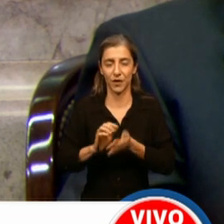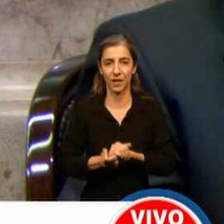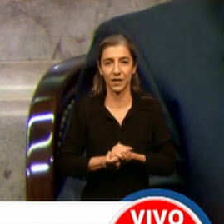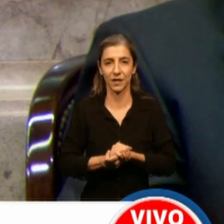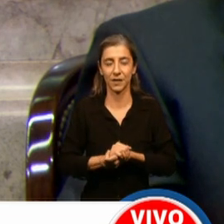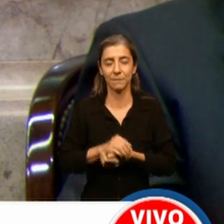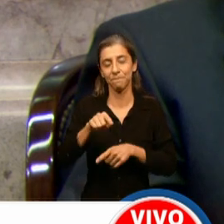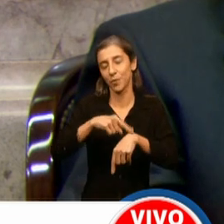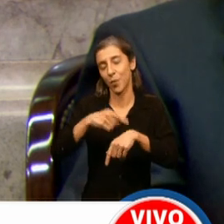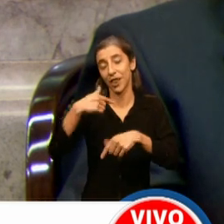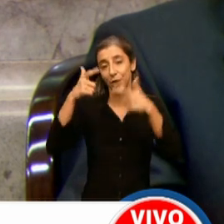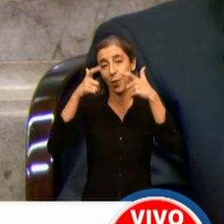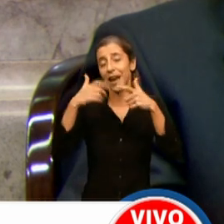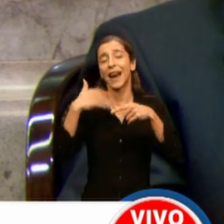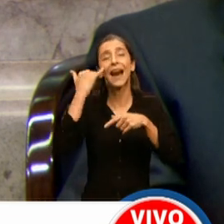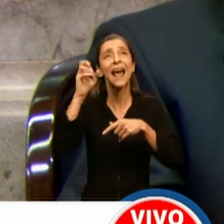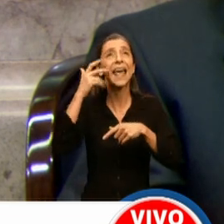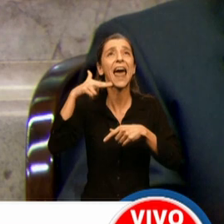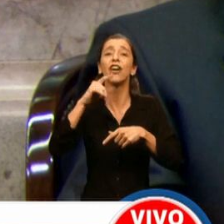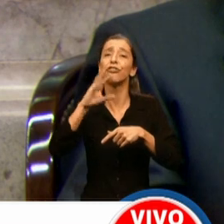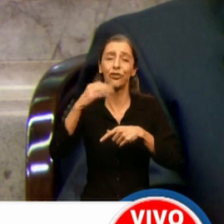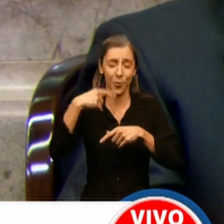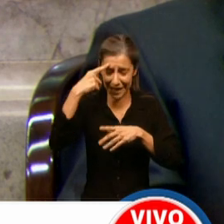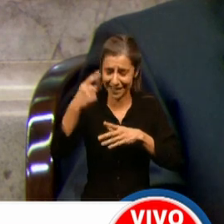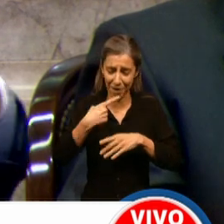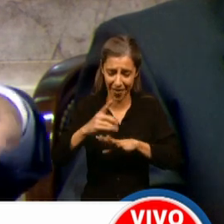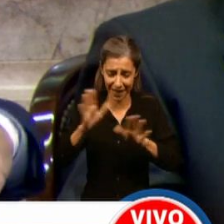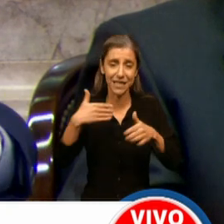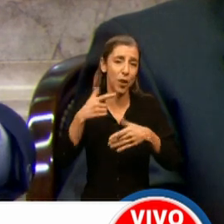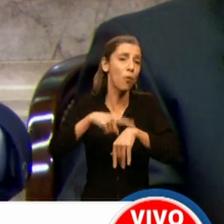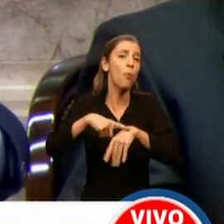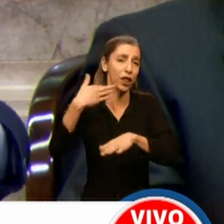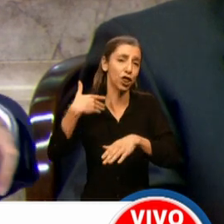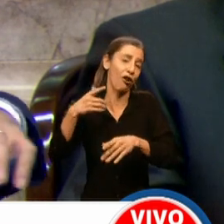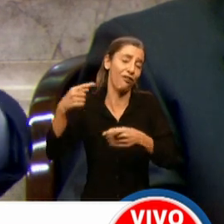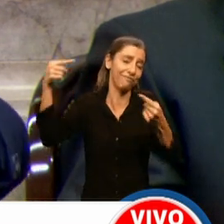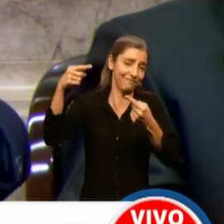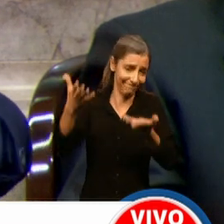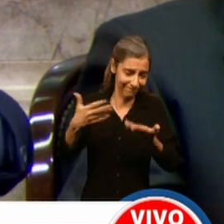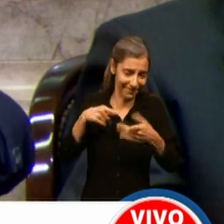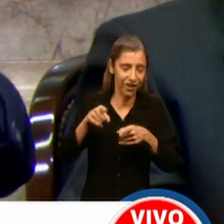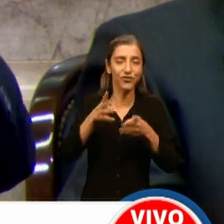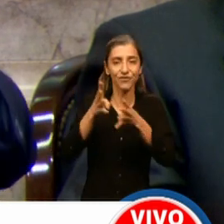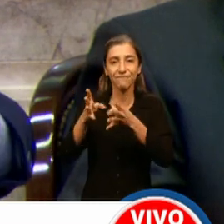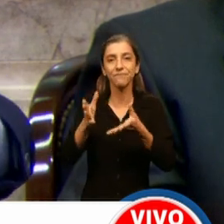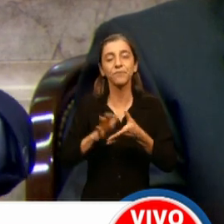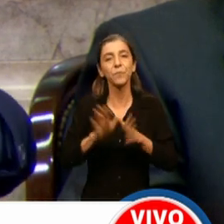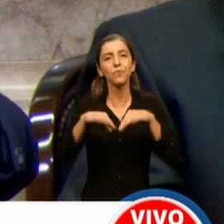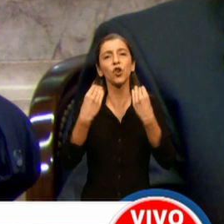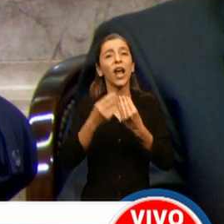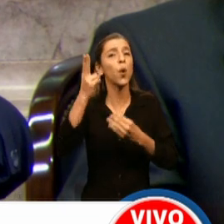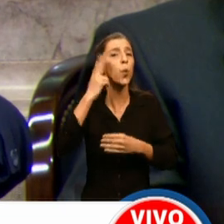de la plática decir sobre lo que se estaba luchando básicamente no habitaciones iglesias de